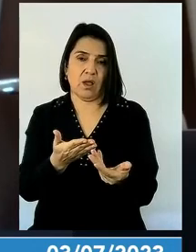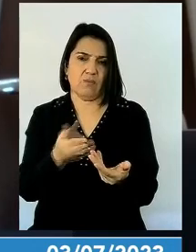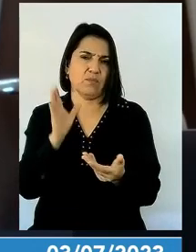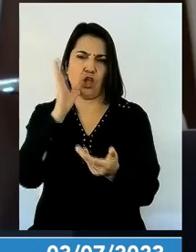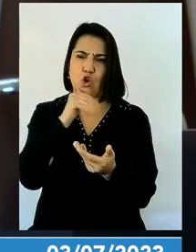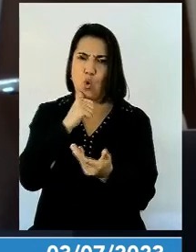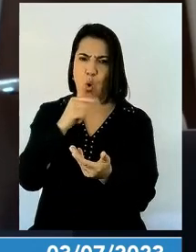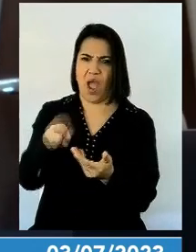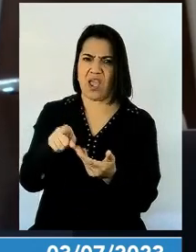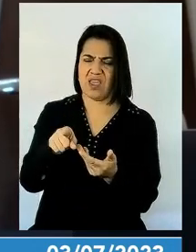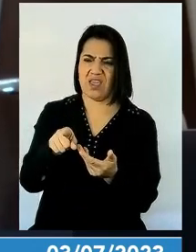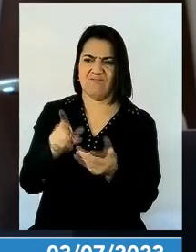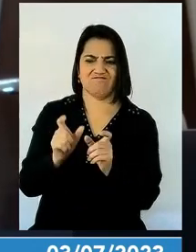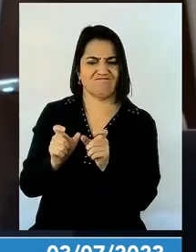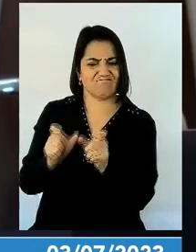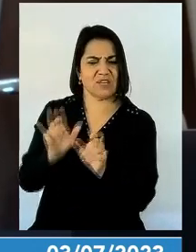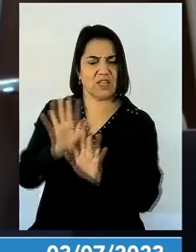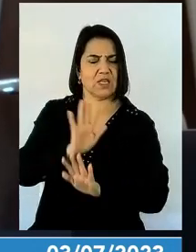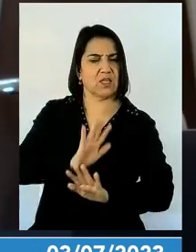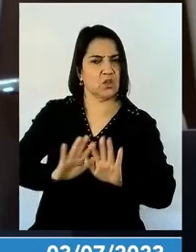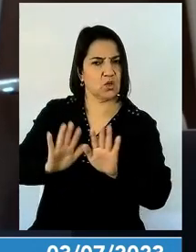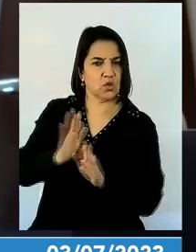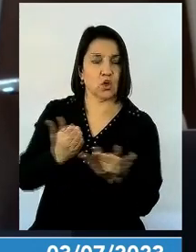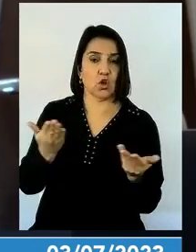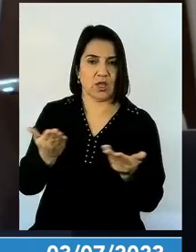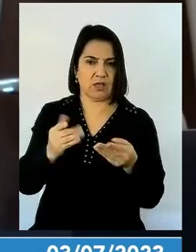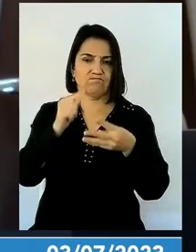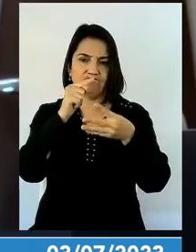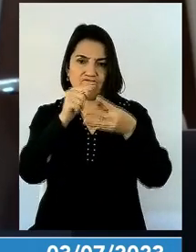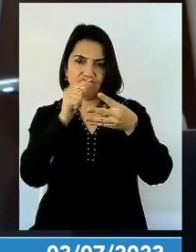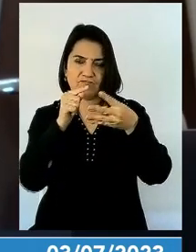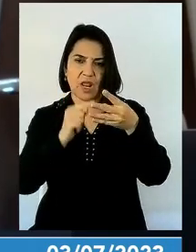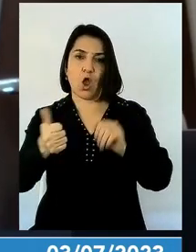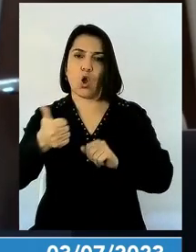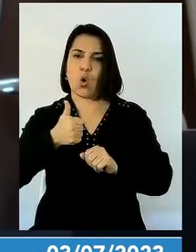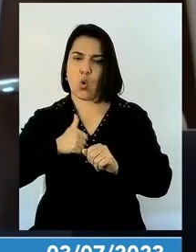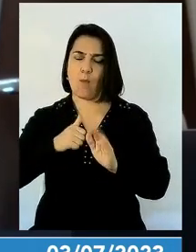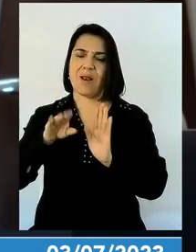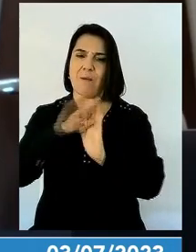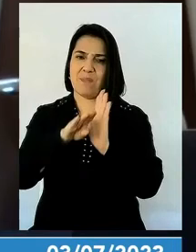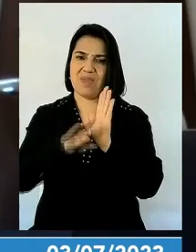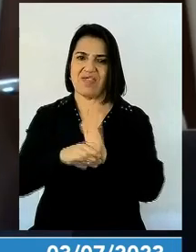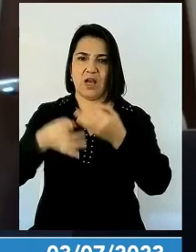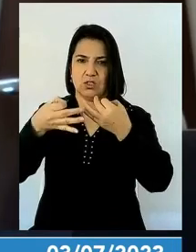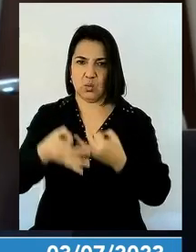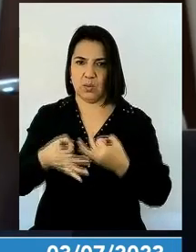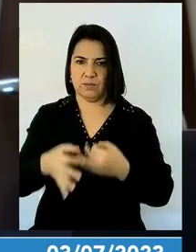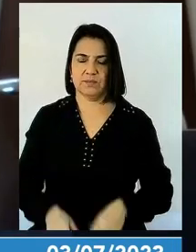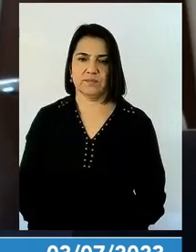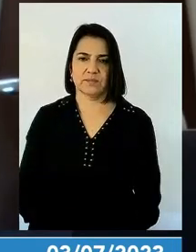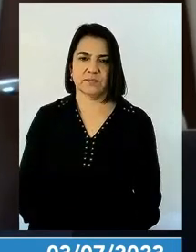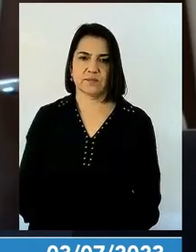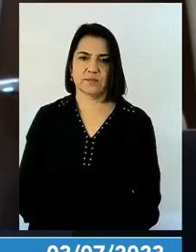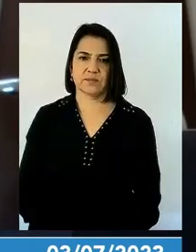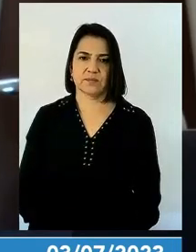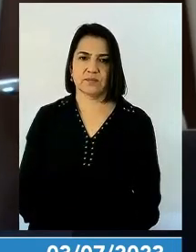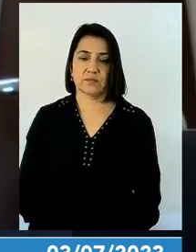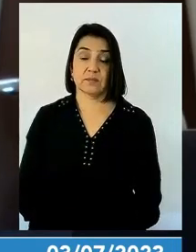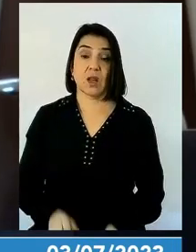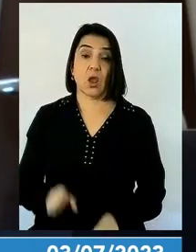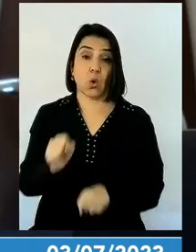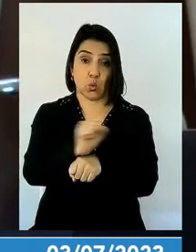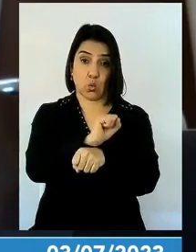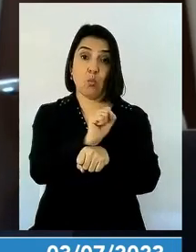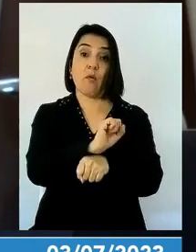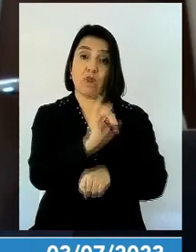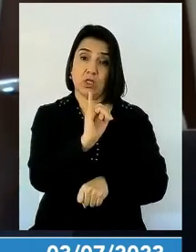respecto de que cumplan con medidas de seguridad. Lo hacen los automóviles